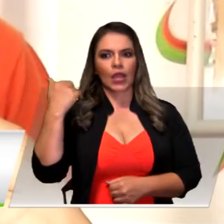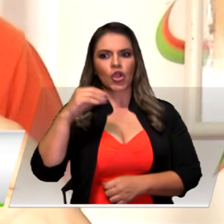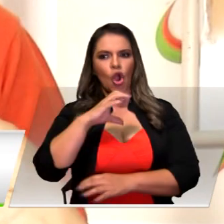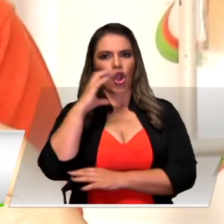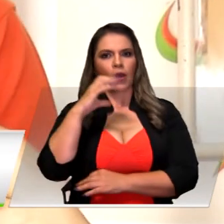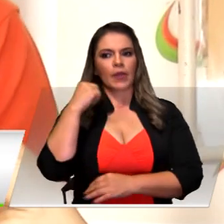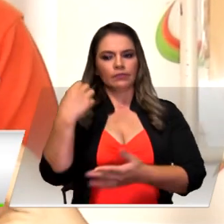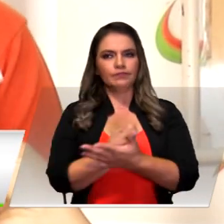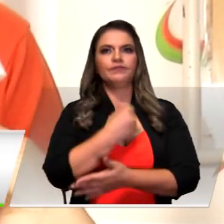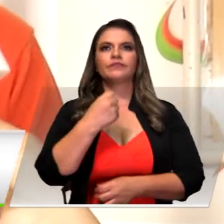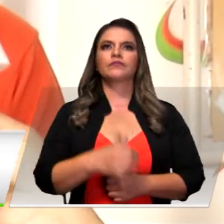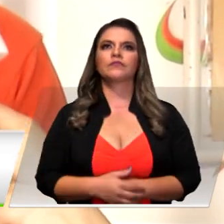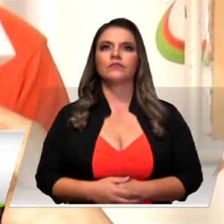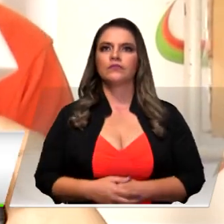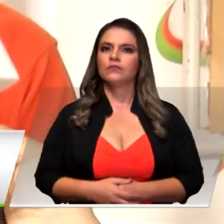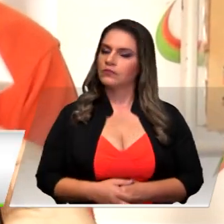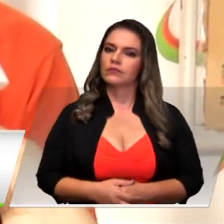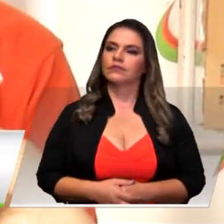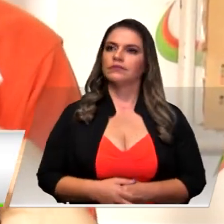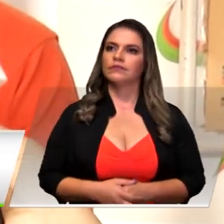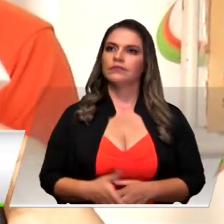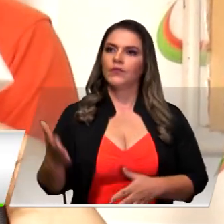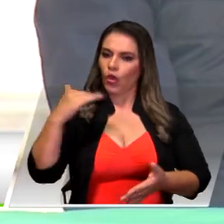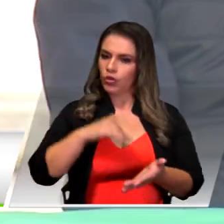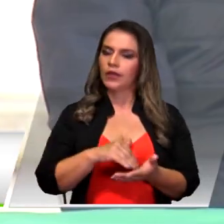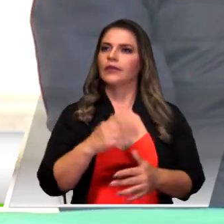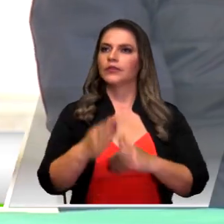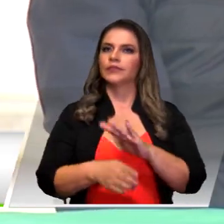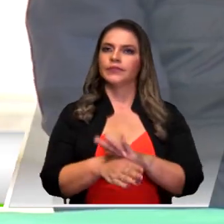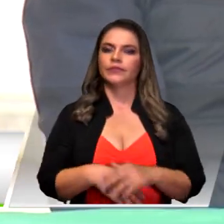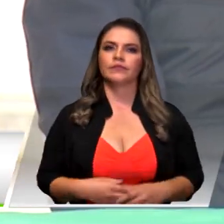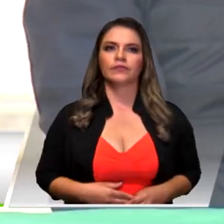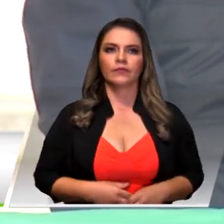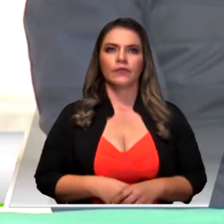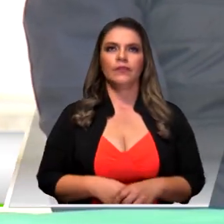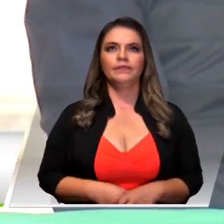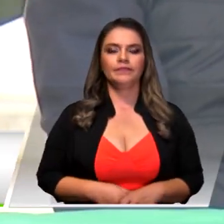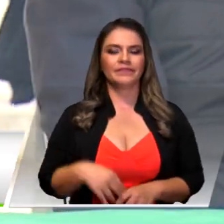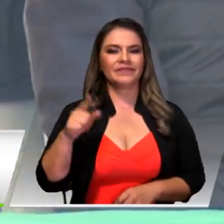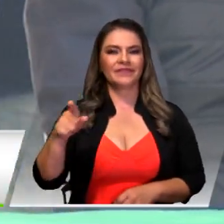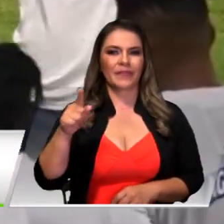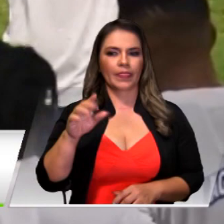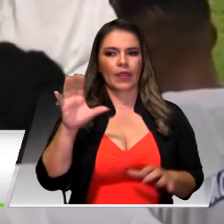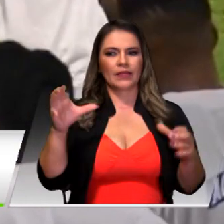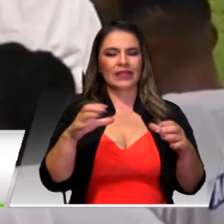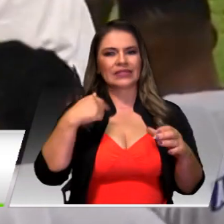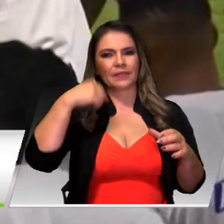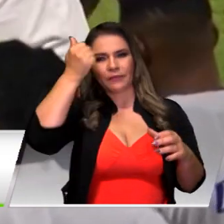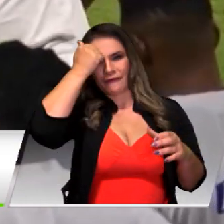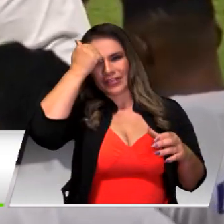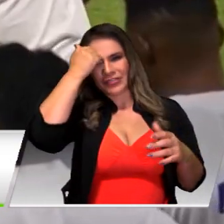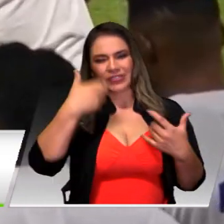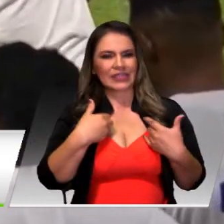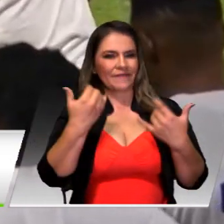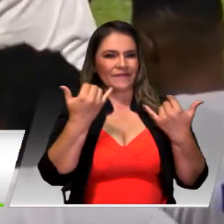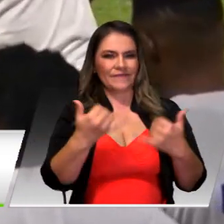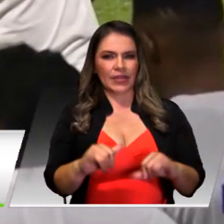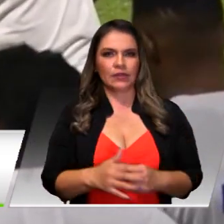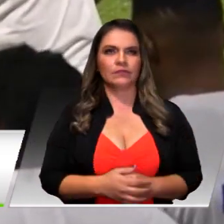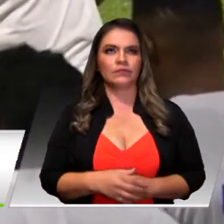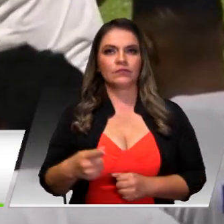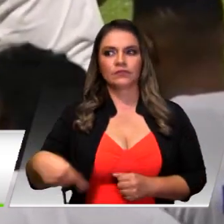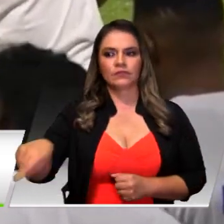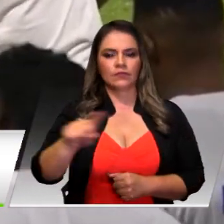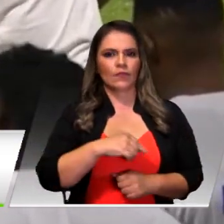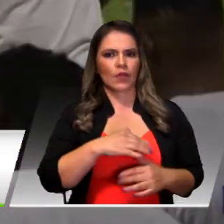Mundial, ahí está el camino para retomar otra vez el camino. Para el mono, el ciclo Queiroz está terminado. No hay cómo